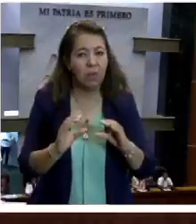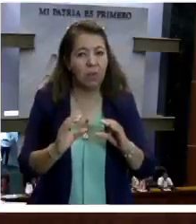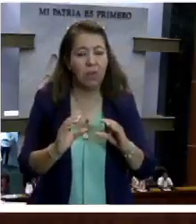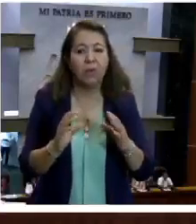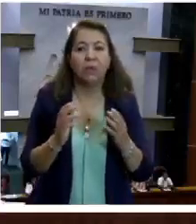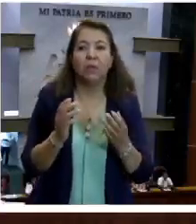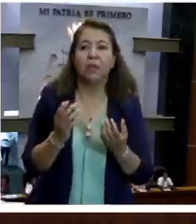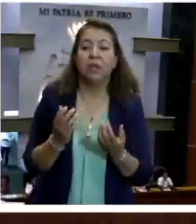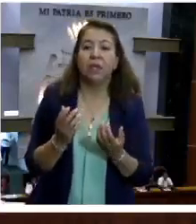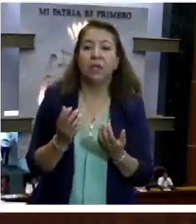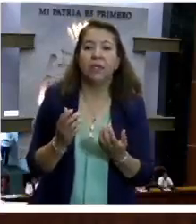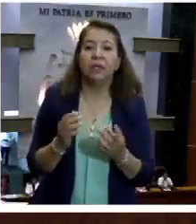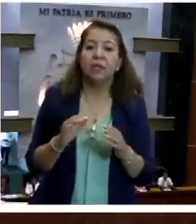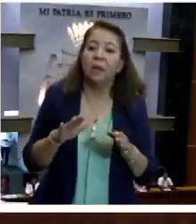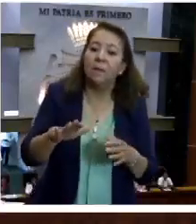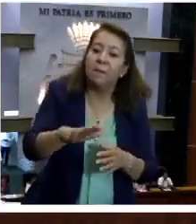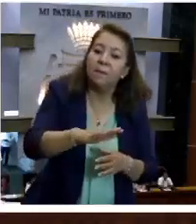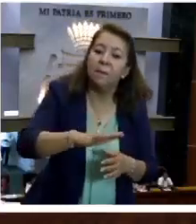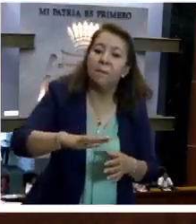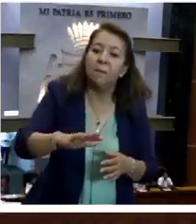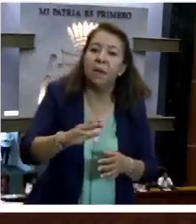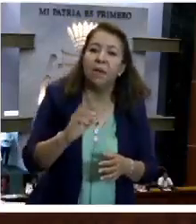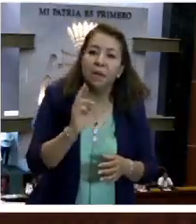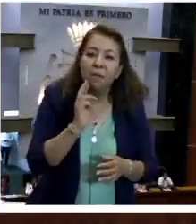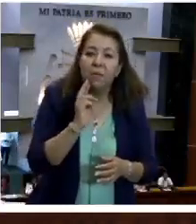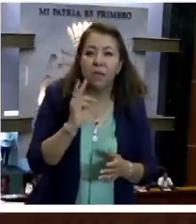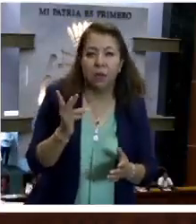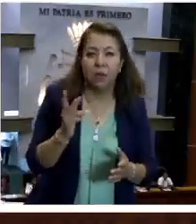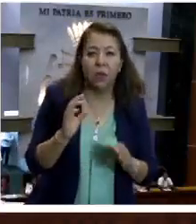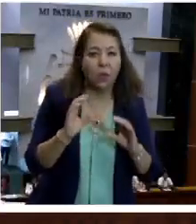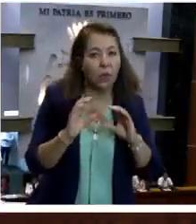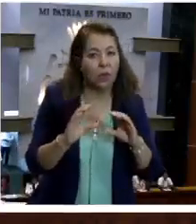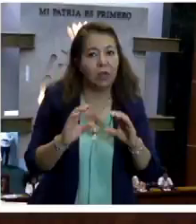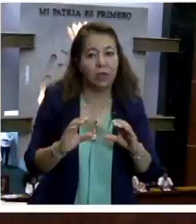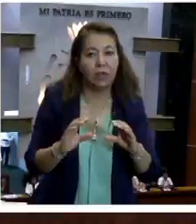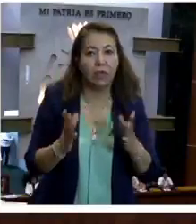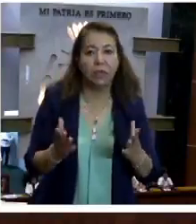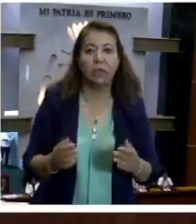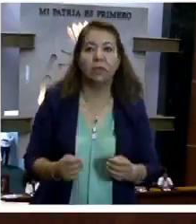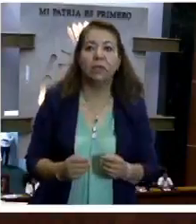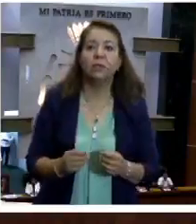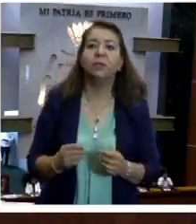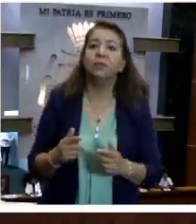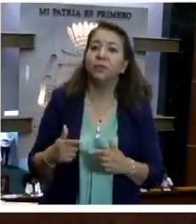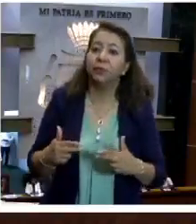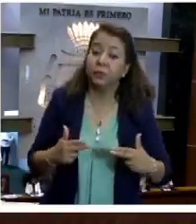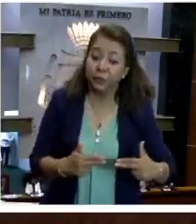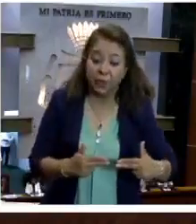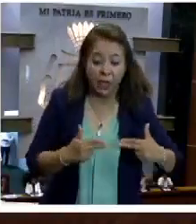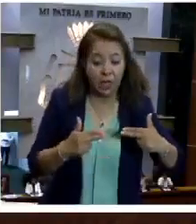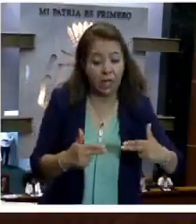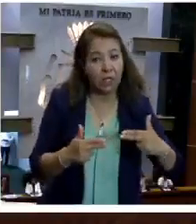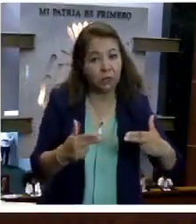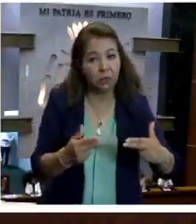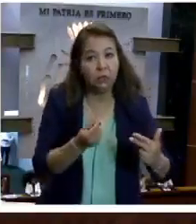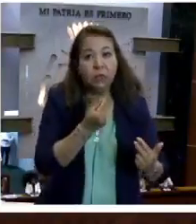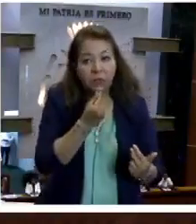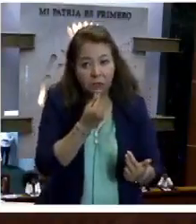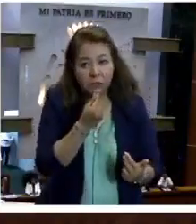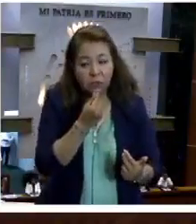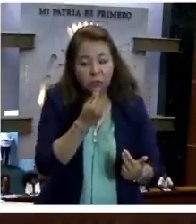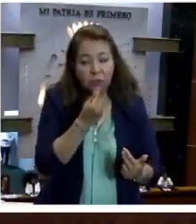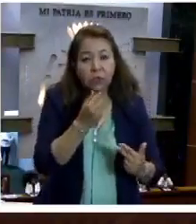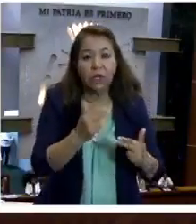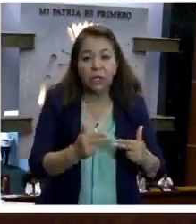regeneración del medio ambiente. Ustedes, como una generación de niñas y niños que van a